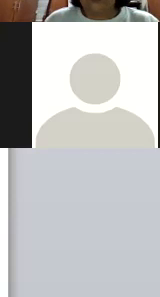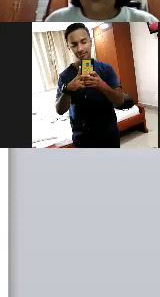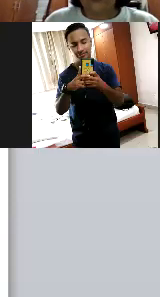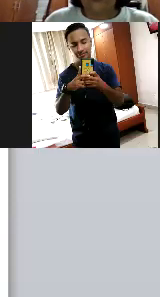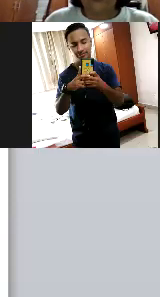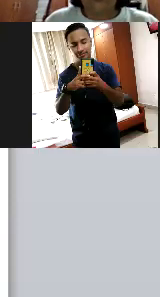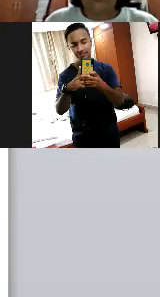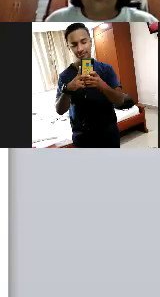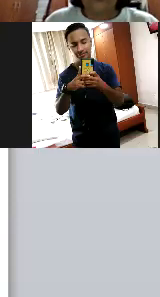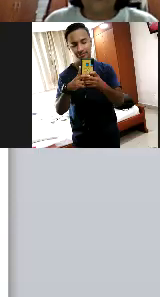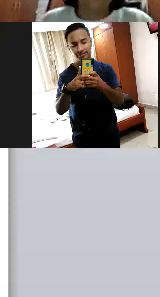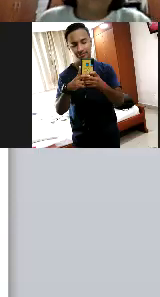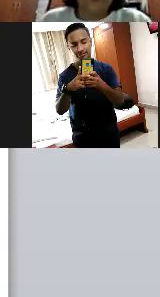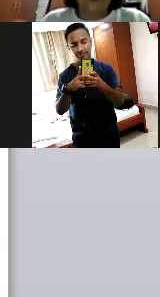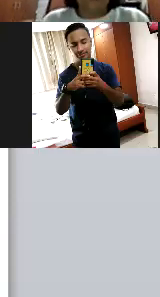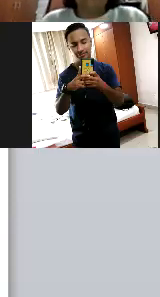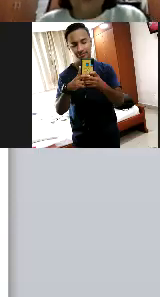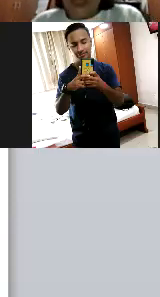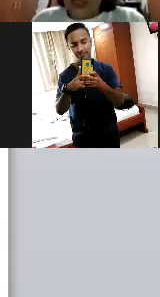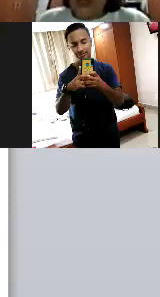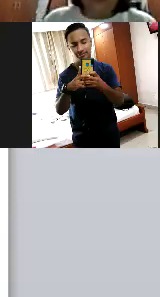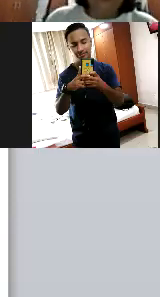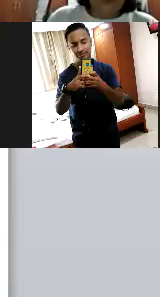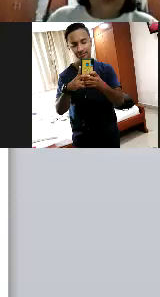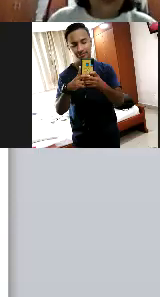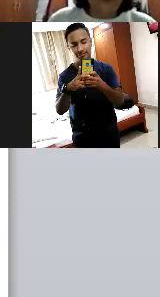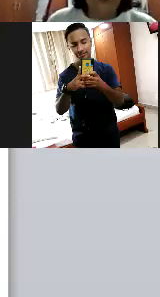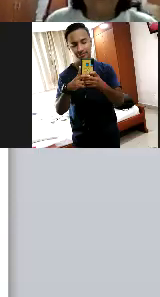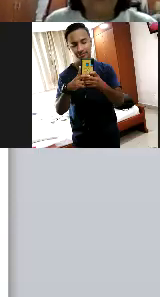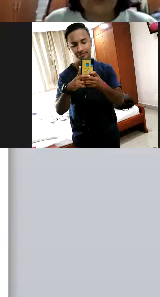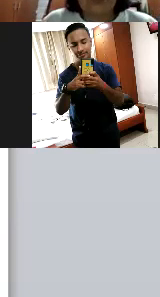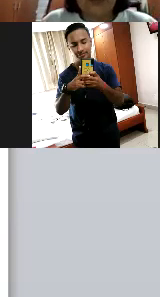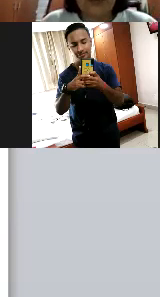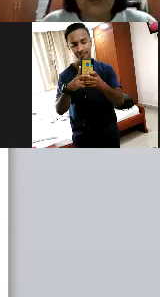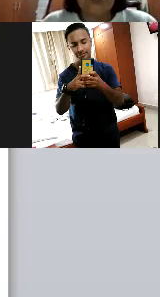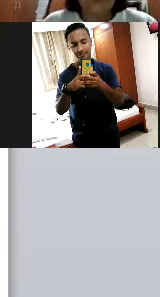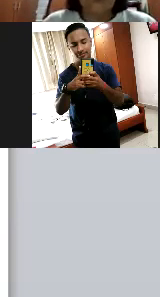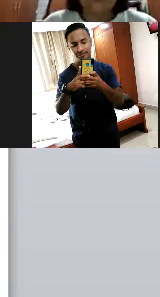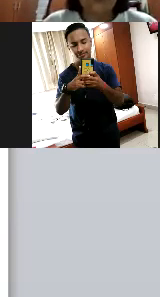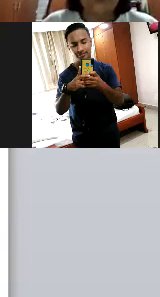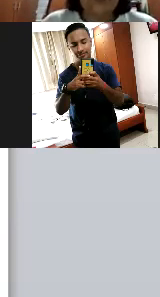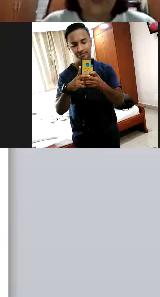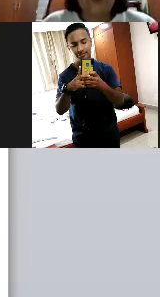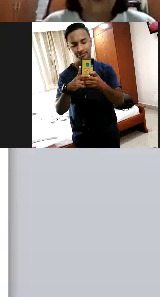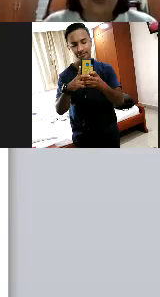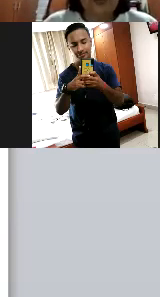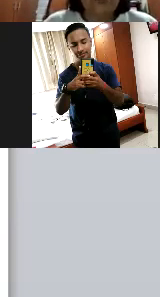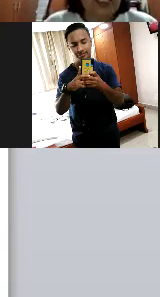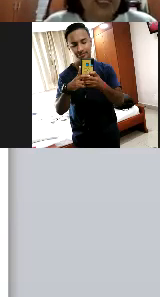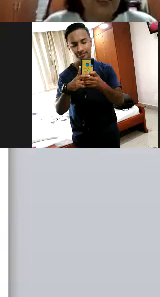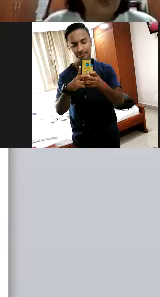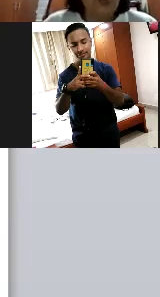Sí. Ya, ok. Entonces nos vamos a referir a la primera práctica, que es la identificación correcta